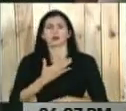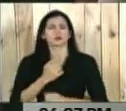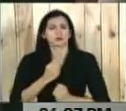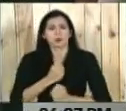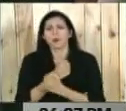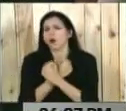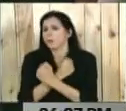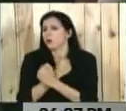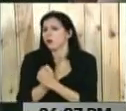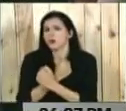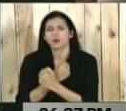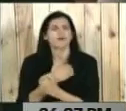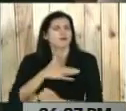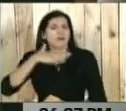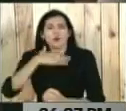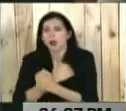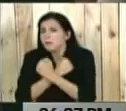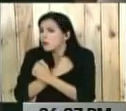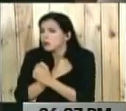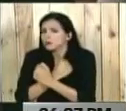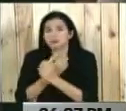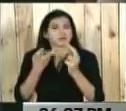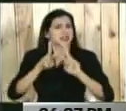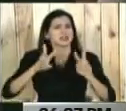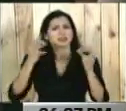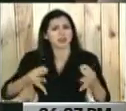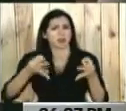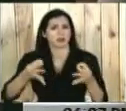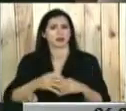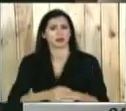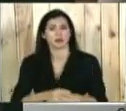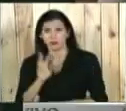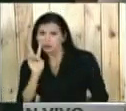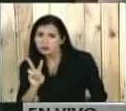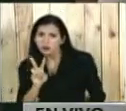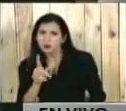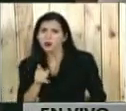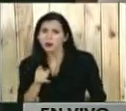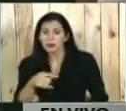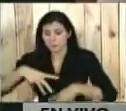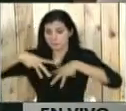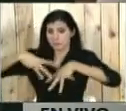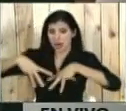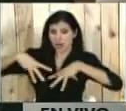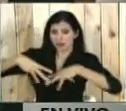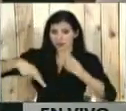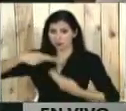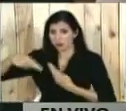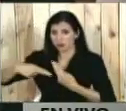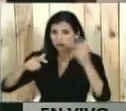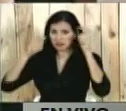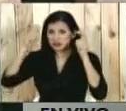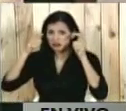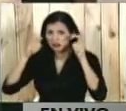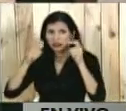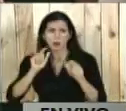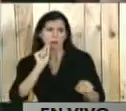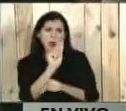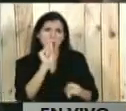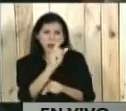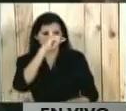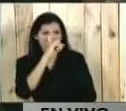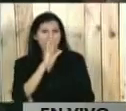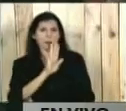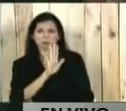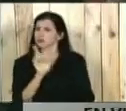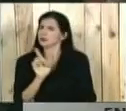apasionado, amoroso, en paz, siempre. Ustedes no han visto una marcha bolivariana amenazando a nadie nunca. Es